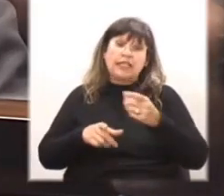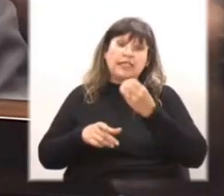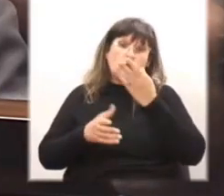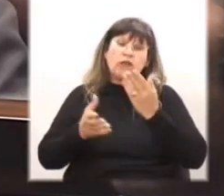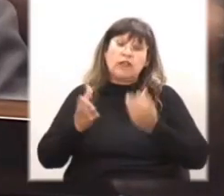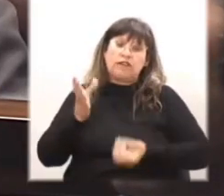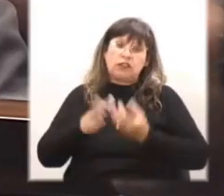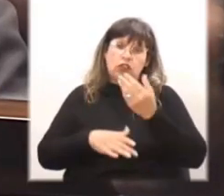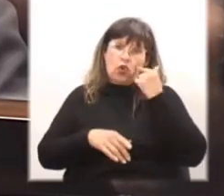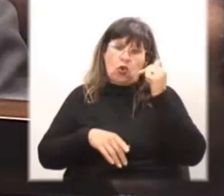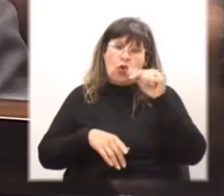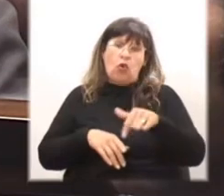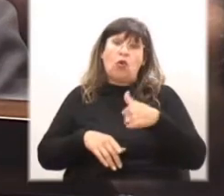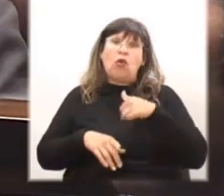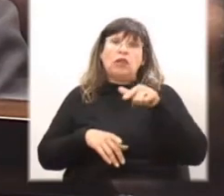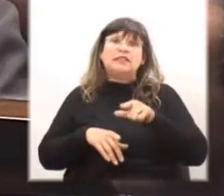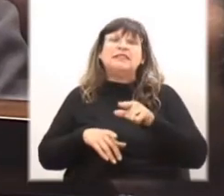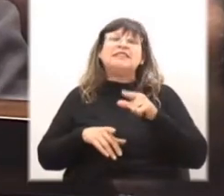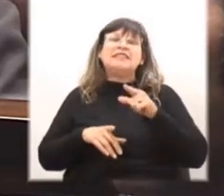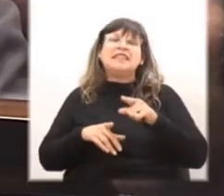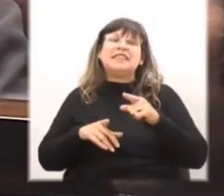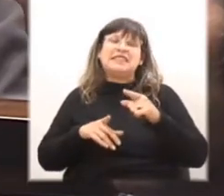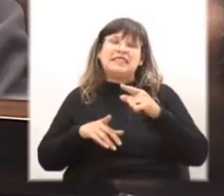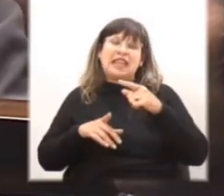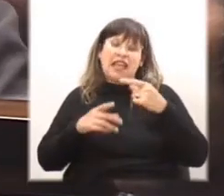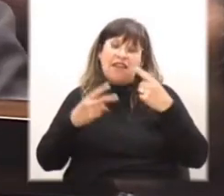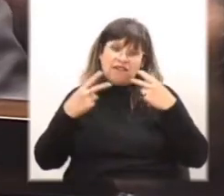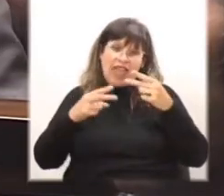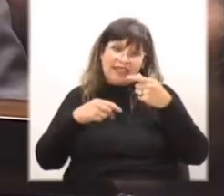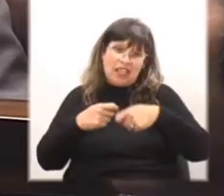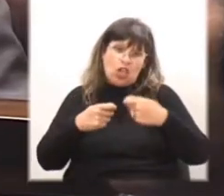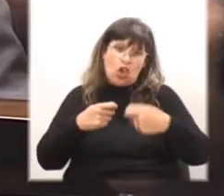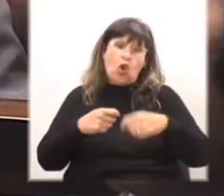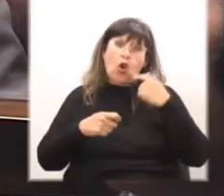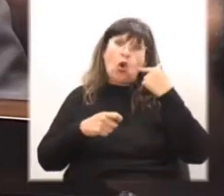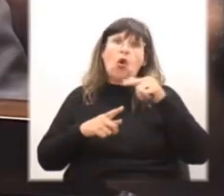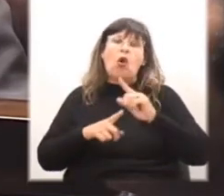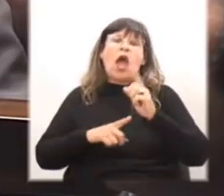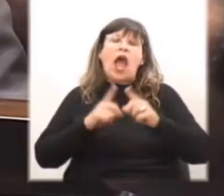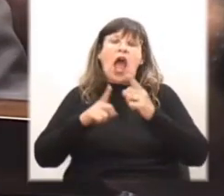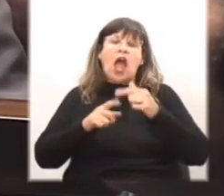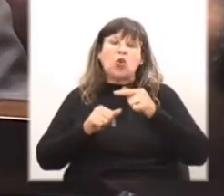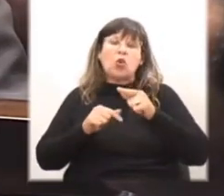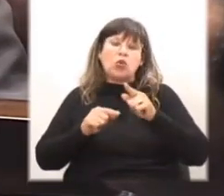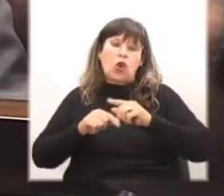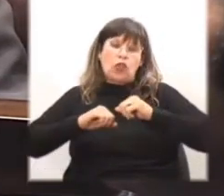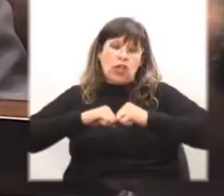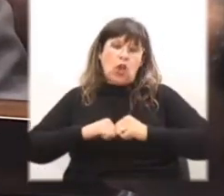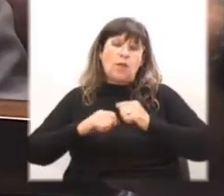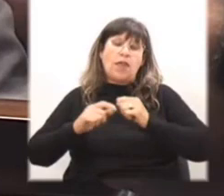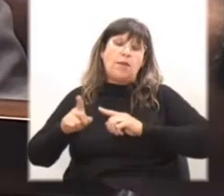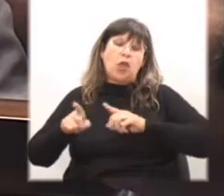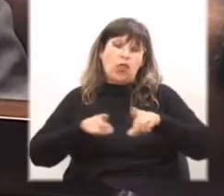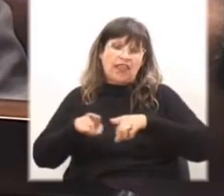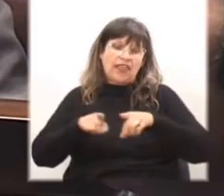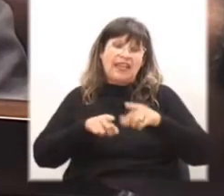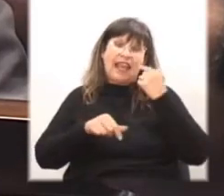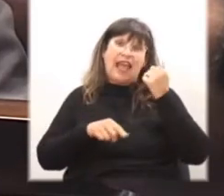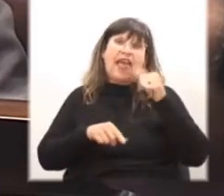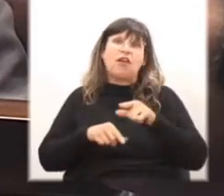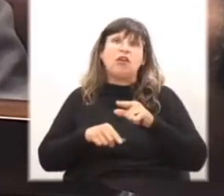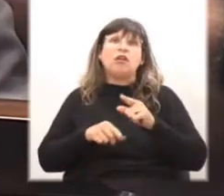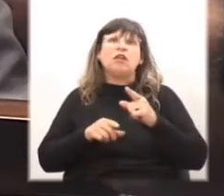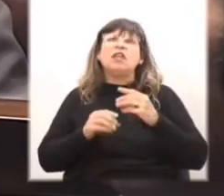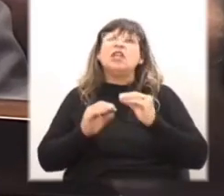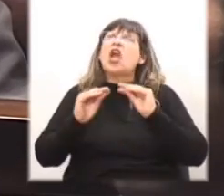beneficio, si ese régimen de viático alcanza a alguno de los miembros delegados del Uruguay en la CTM y en ese caso